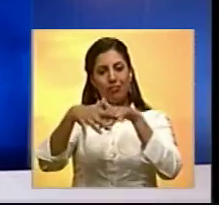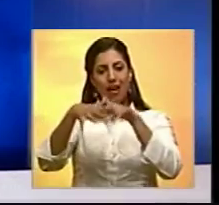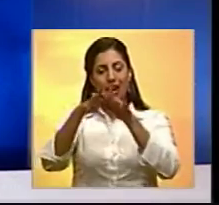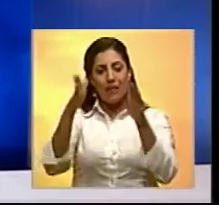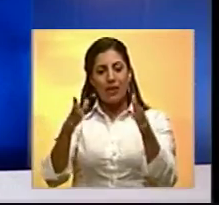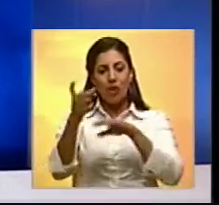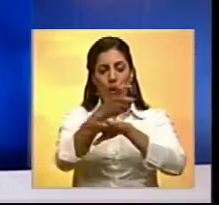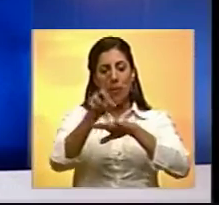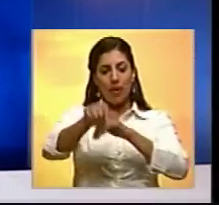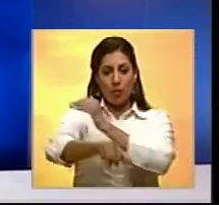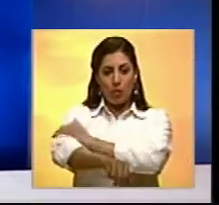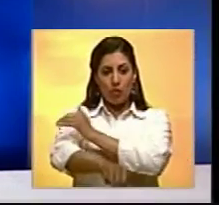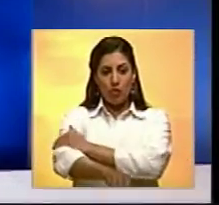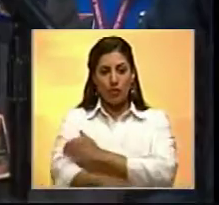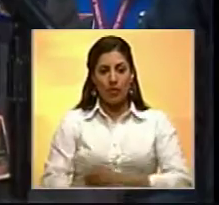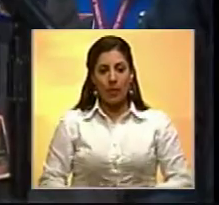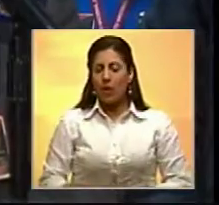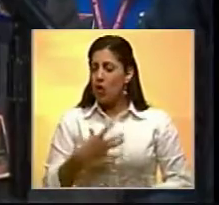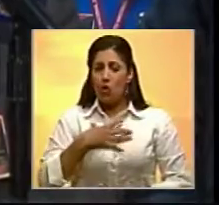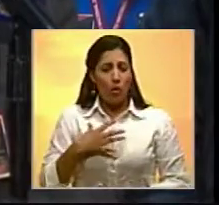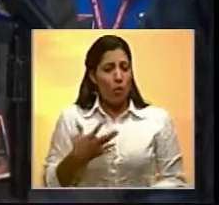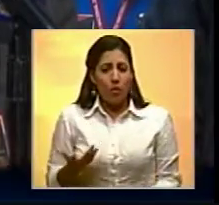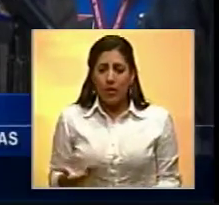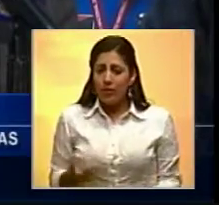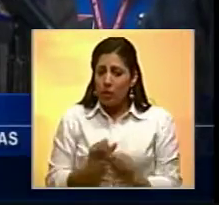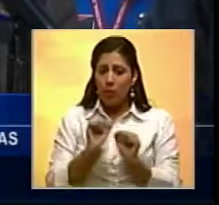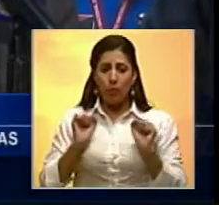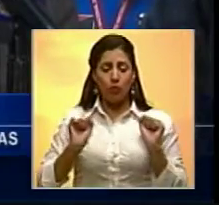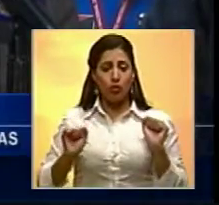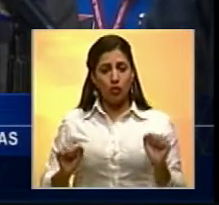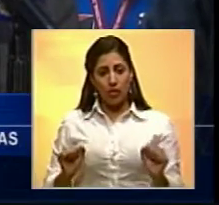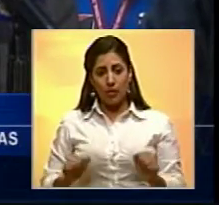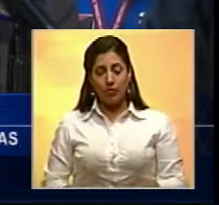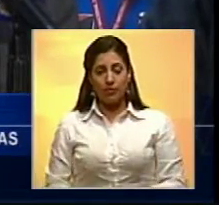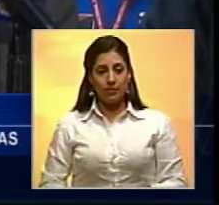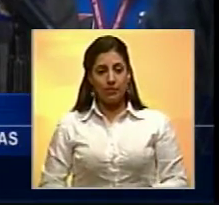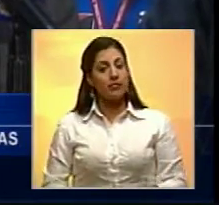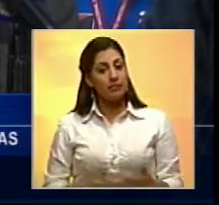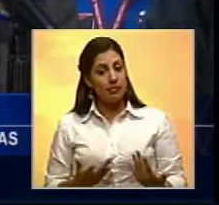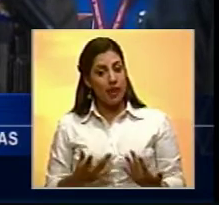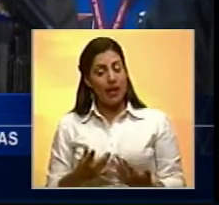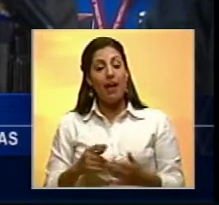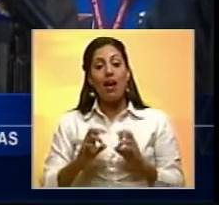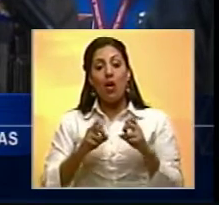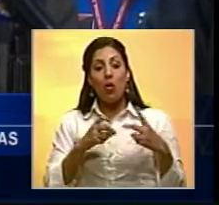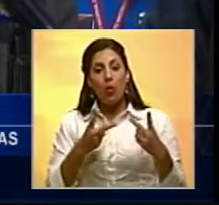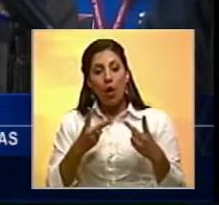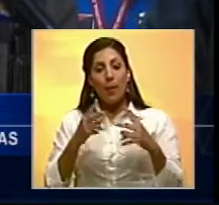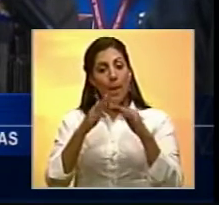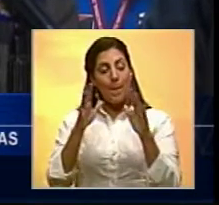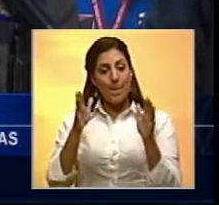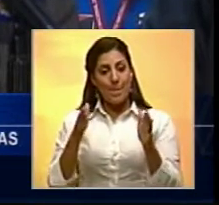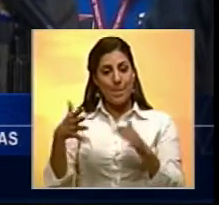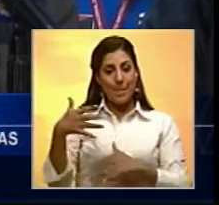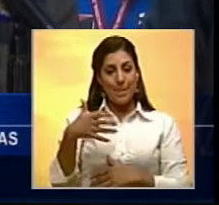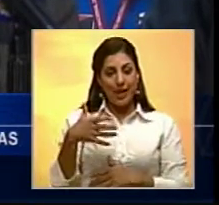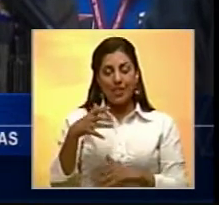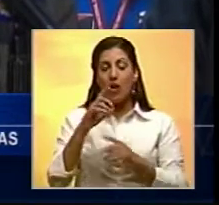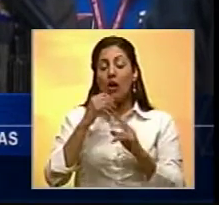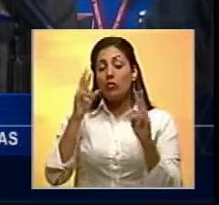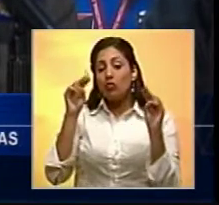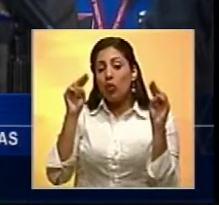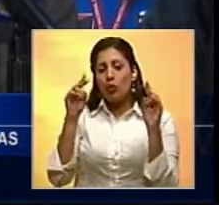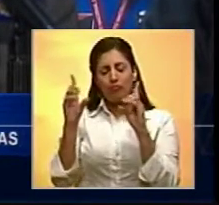entre gobierno y la oposición. Y no puede ser posible que se haya instalado una mesa de un